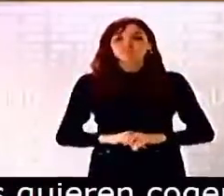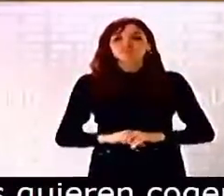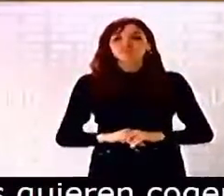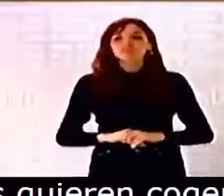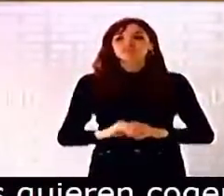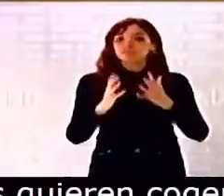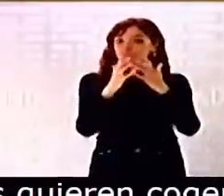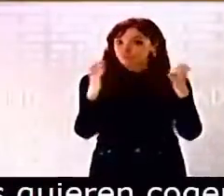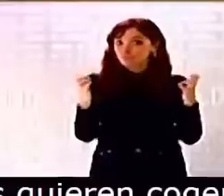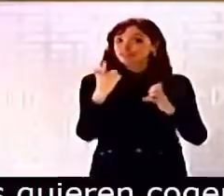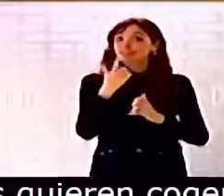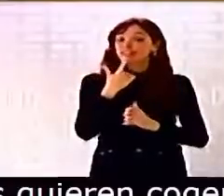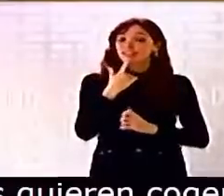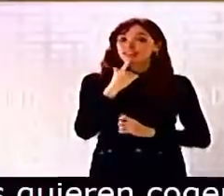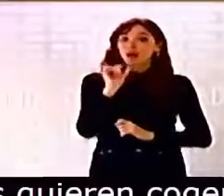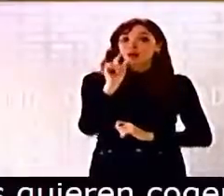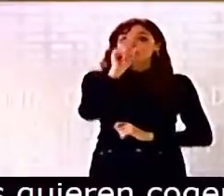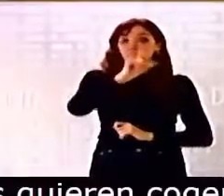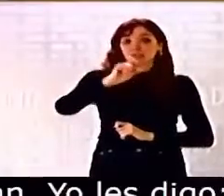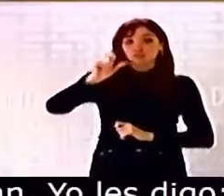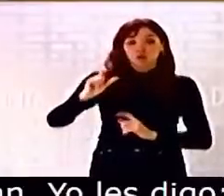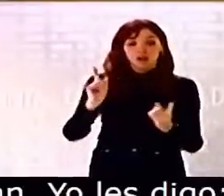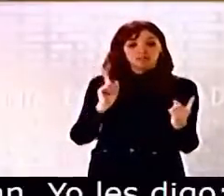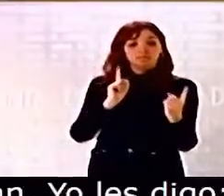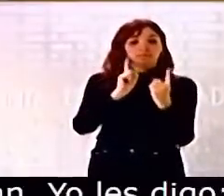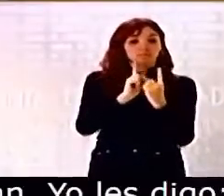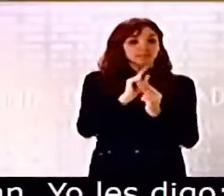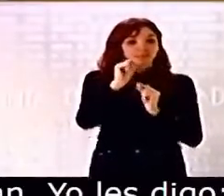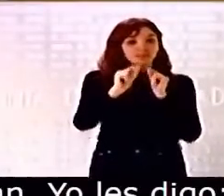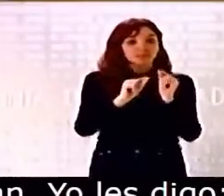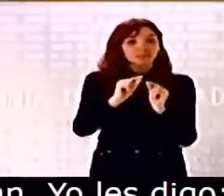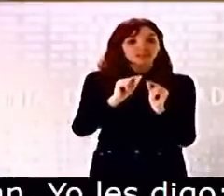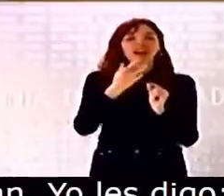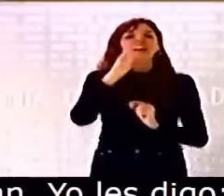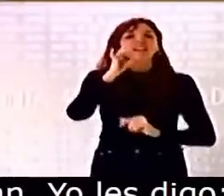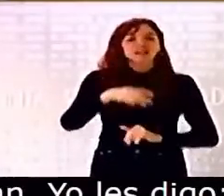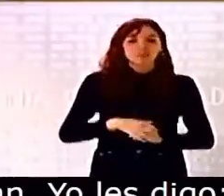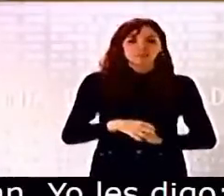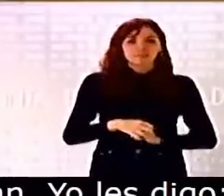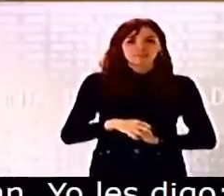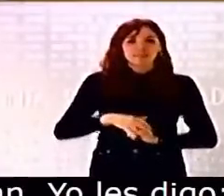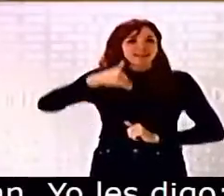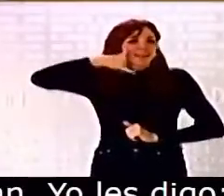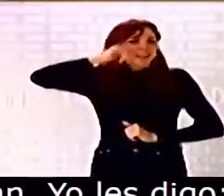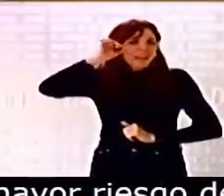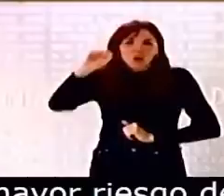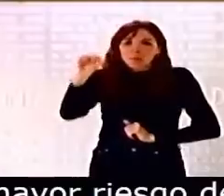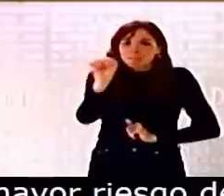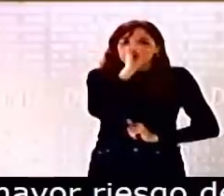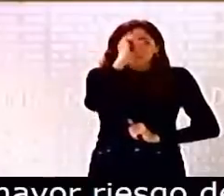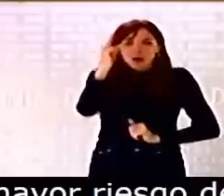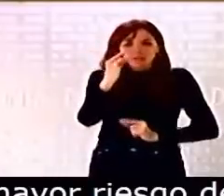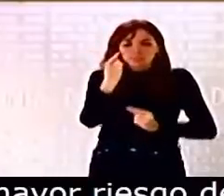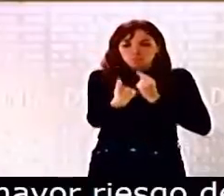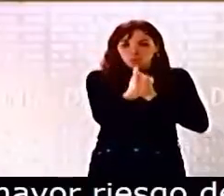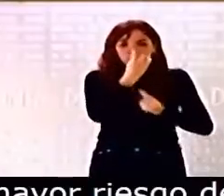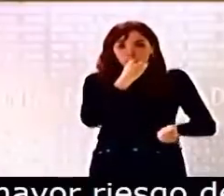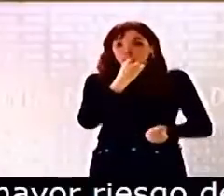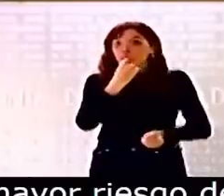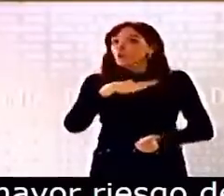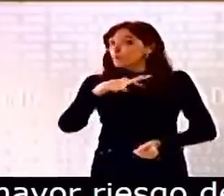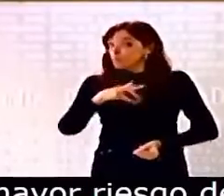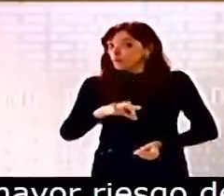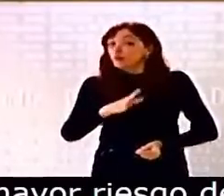considera personal de primera línea al que tiene mayor riesgo de exposición por llevar a cabo actividades,